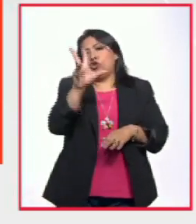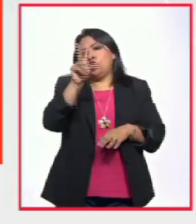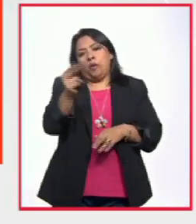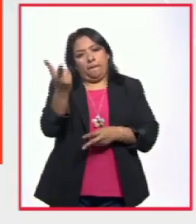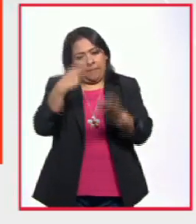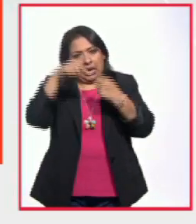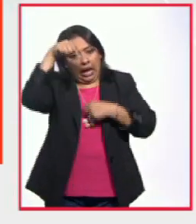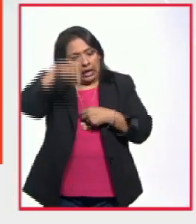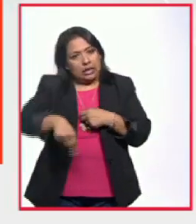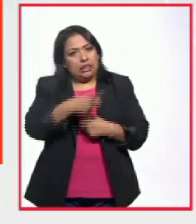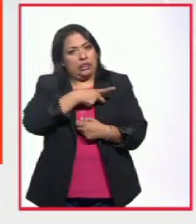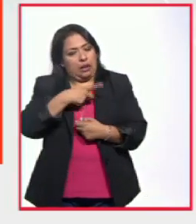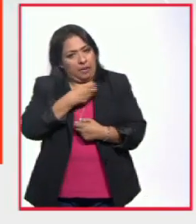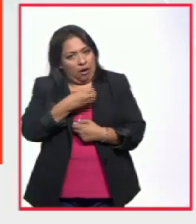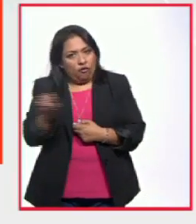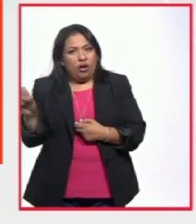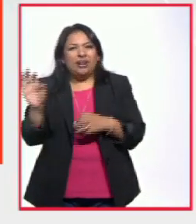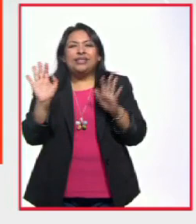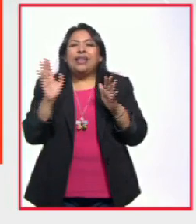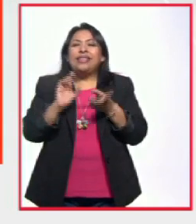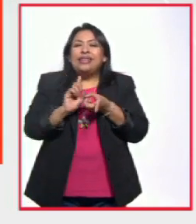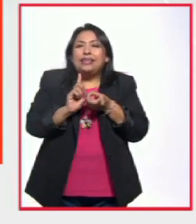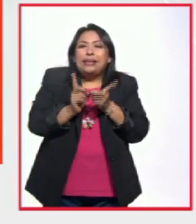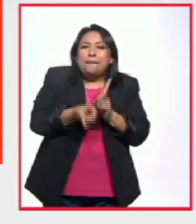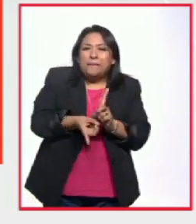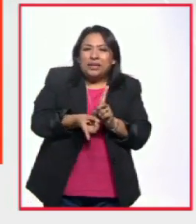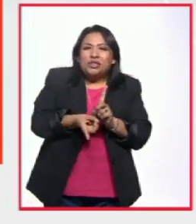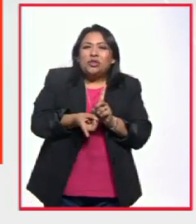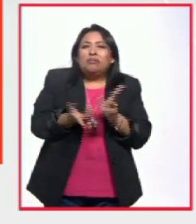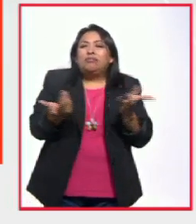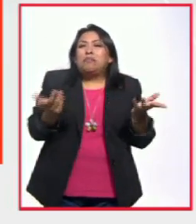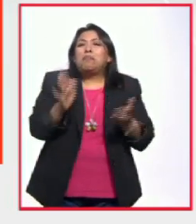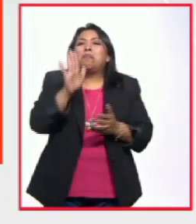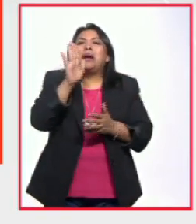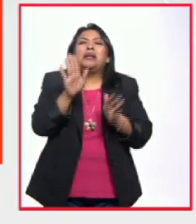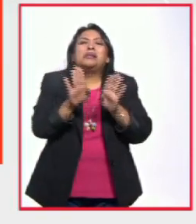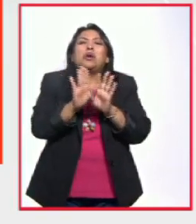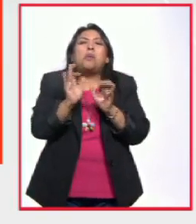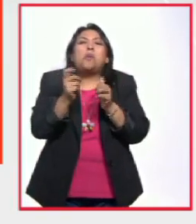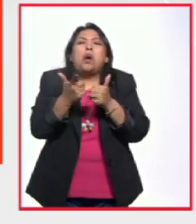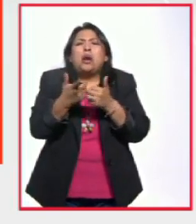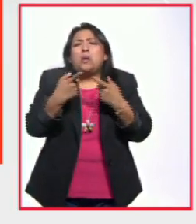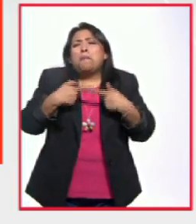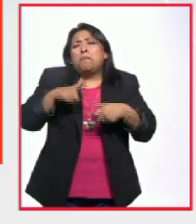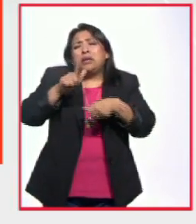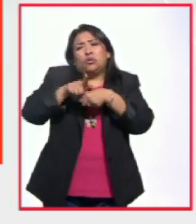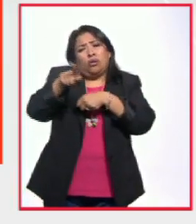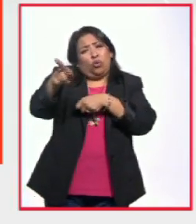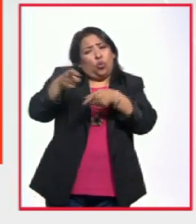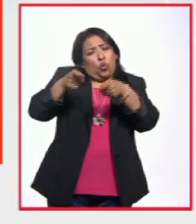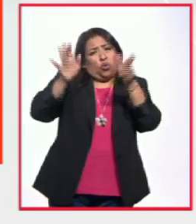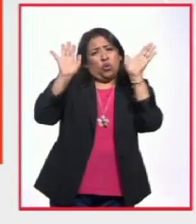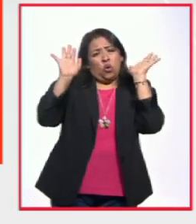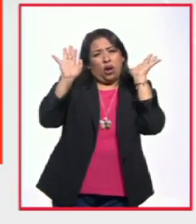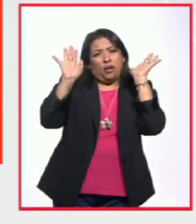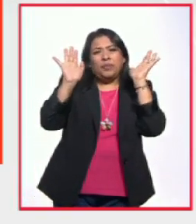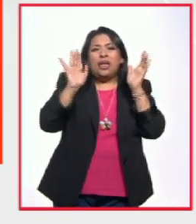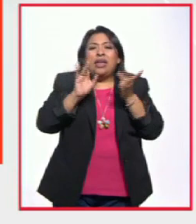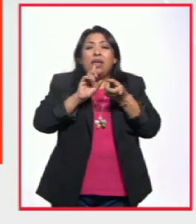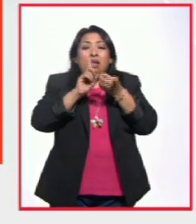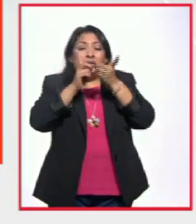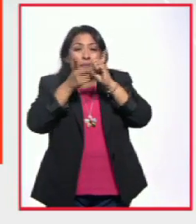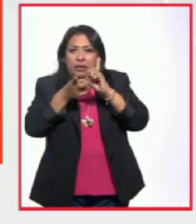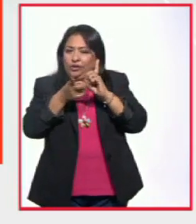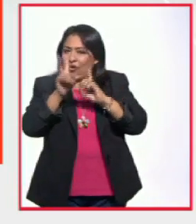vienes y te reportas, ¿no? Es decir, la depresión se toma como que es algo personal y que yo lo debo controlar. La depresión,